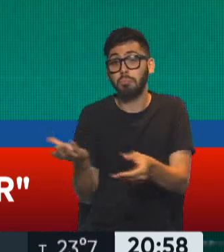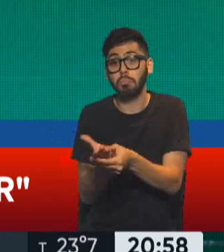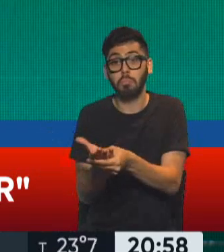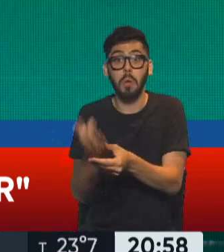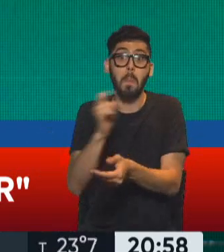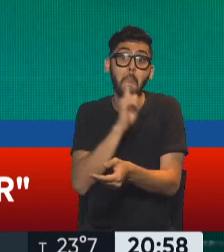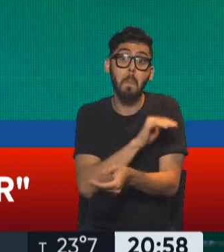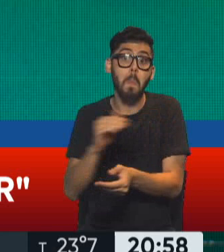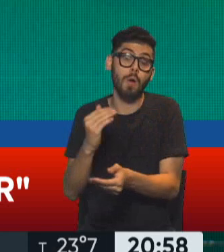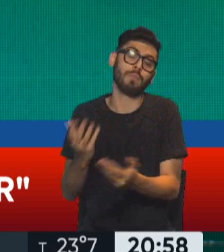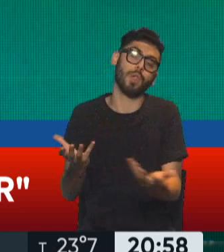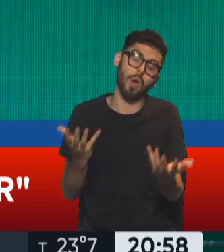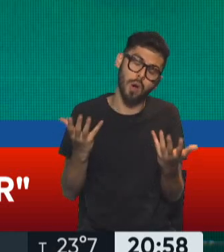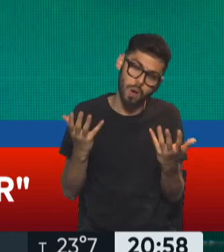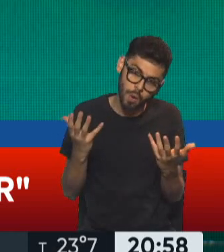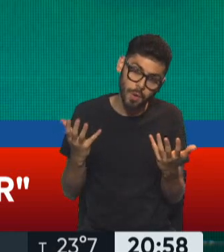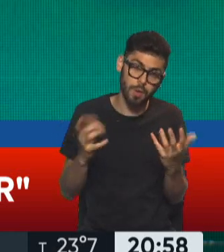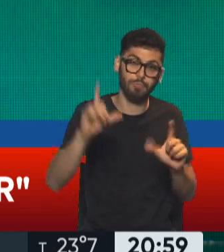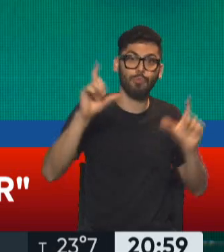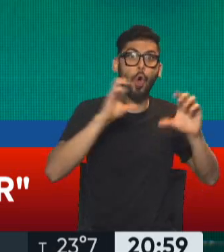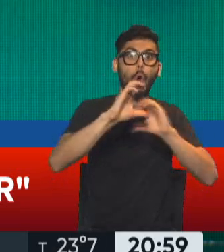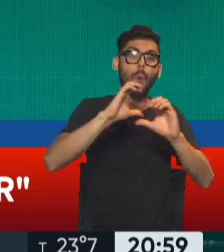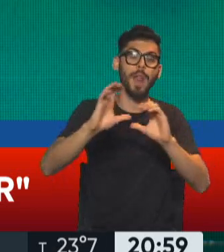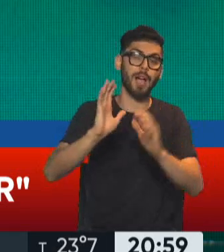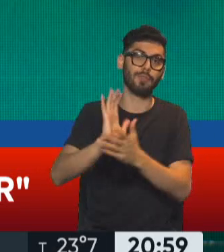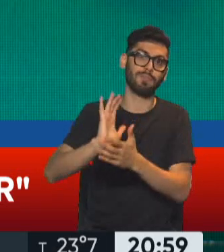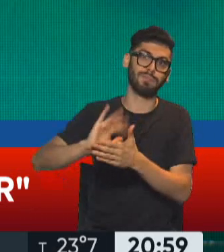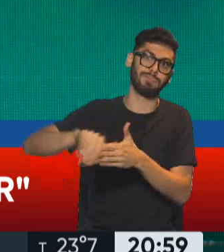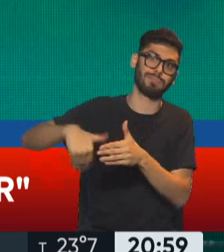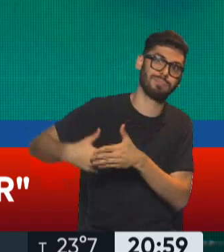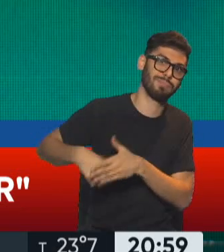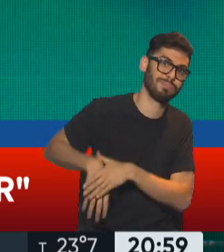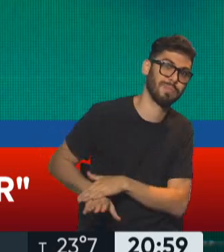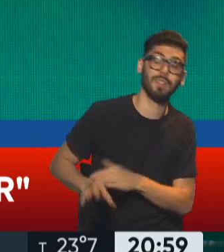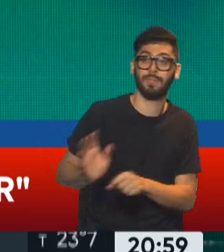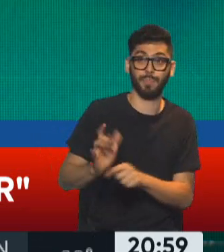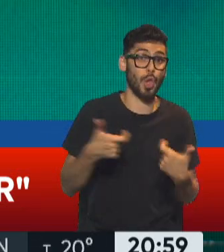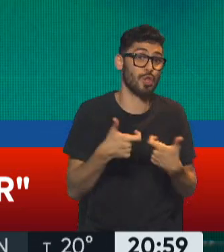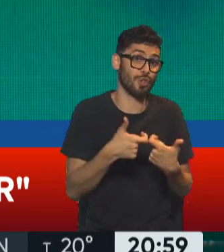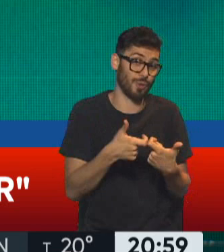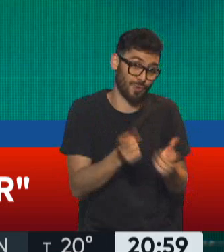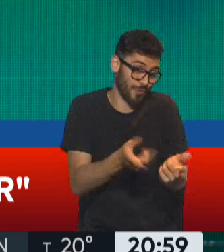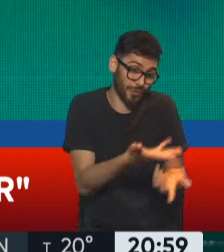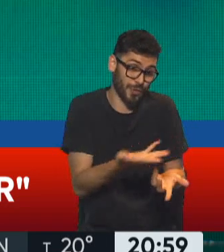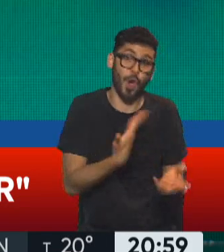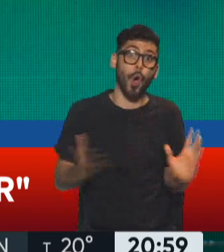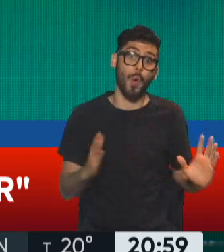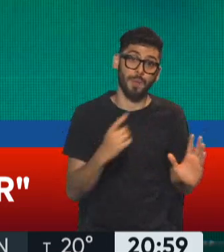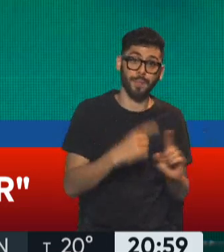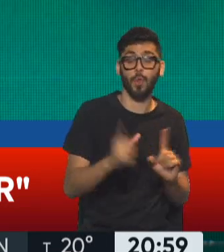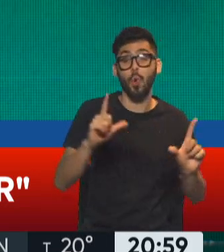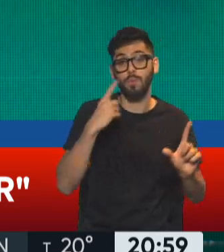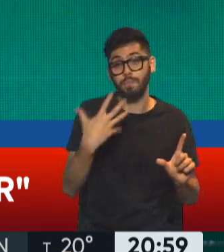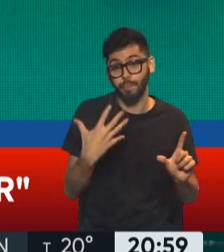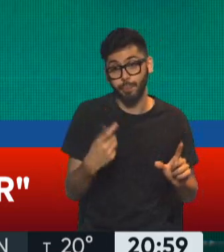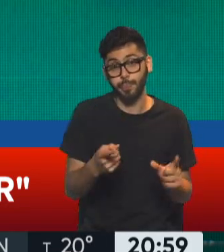sepultadas primero en el silencio porque, por supuesto, tienen la amnistía de los grandes medios de comunicación que fueron socios socios durante su gobierno, siguen siendo socios en uno de los medios de Tiene una